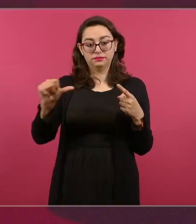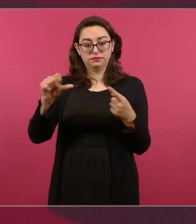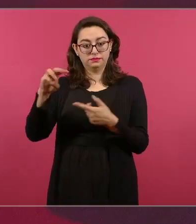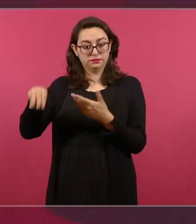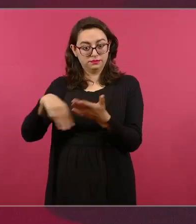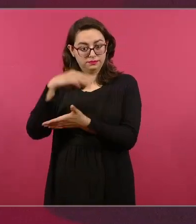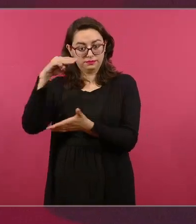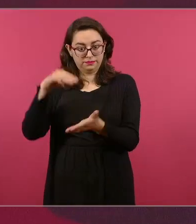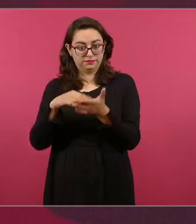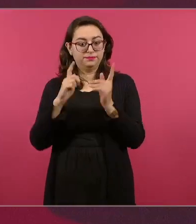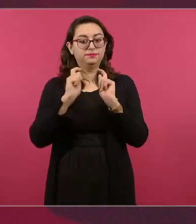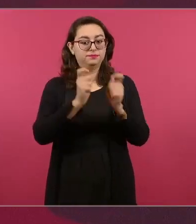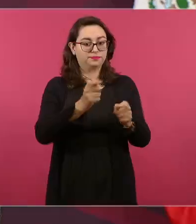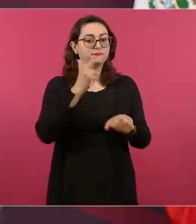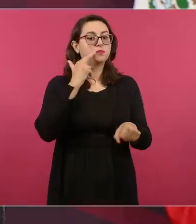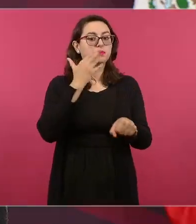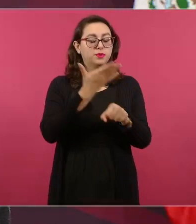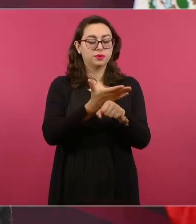Mérida.